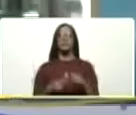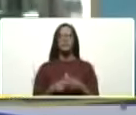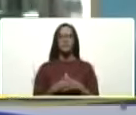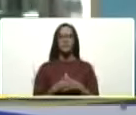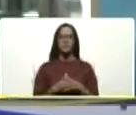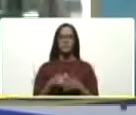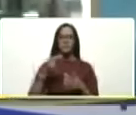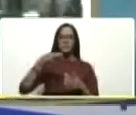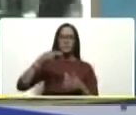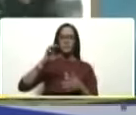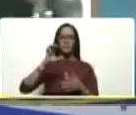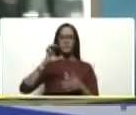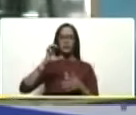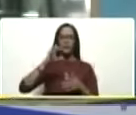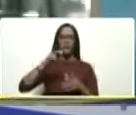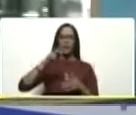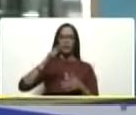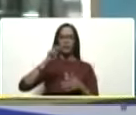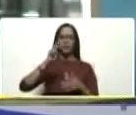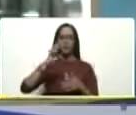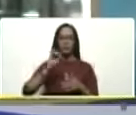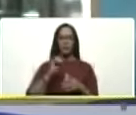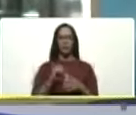Héctor Silva,